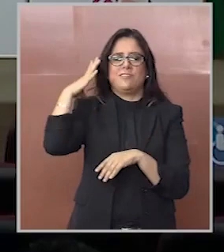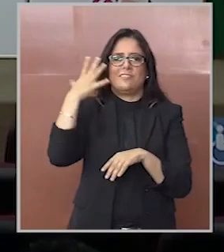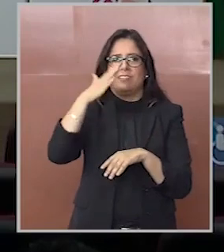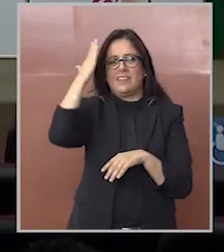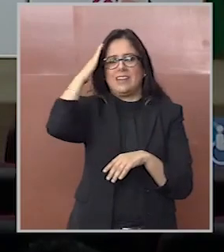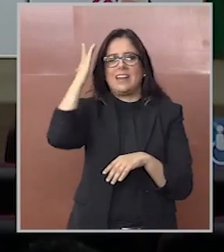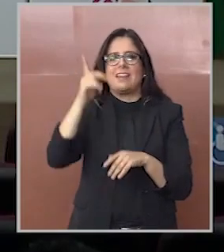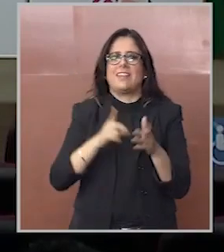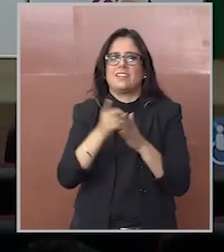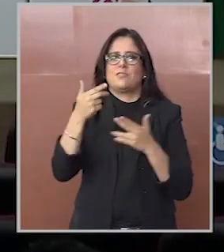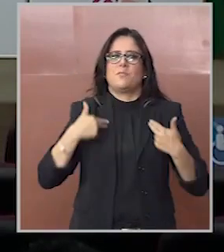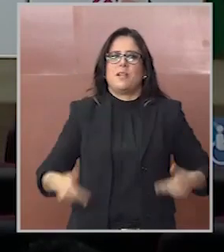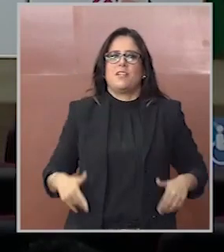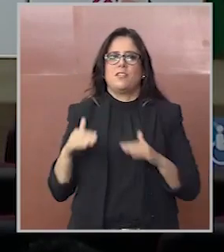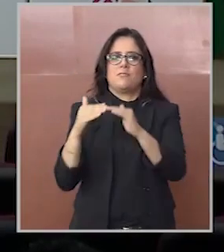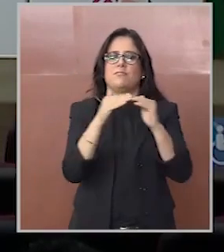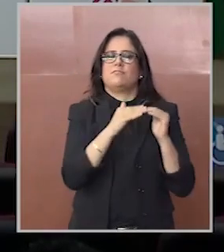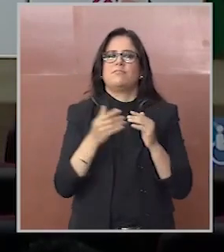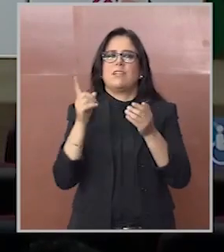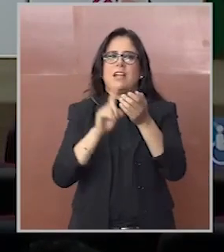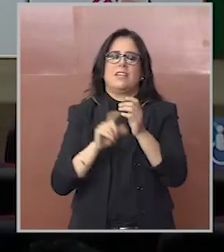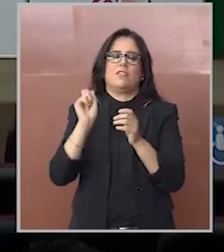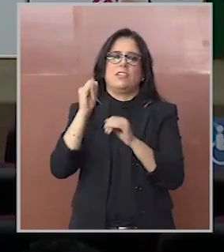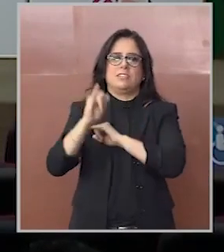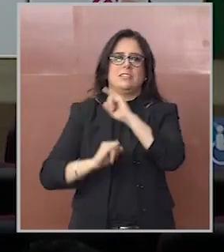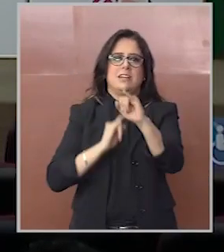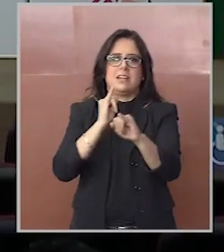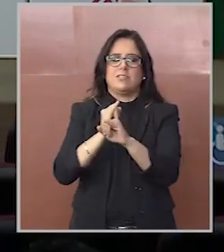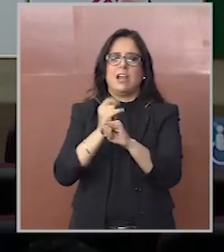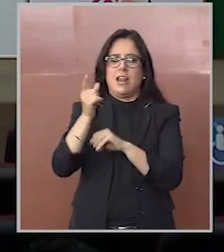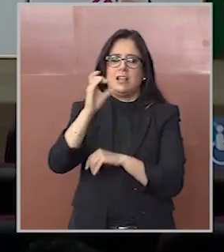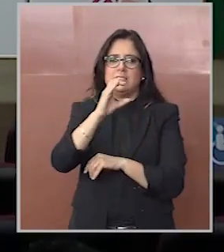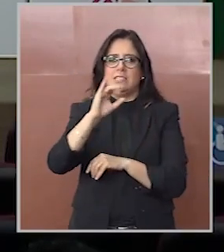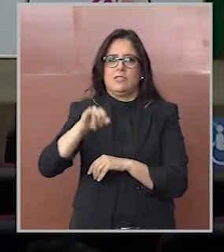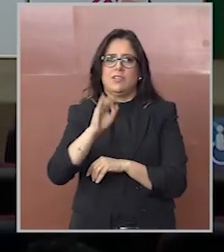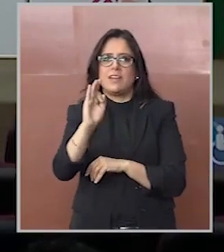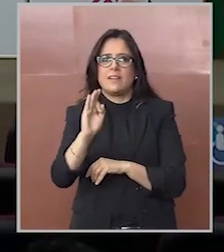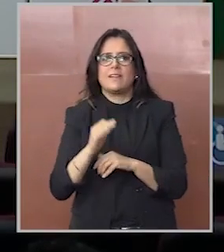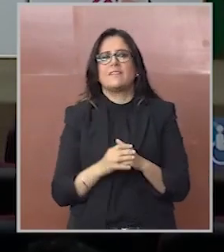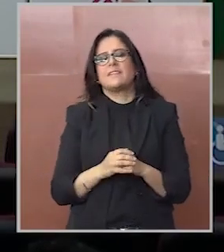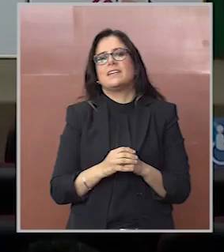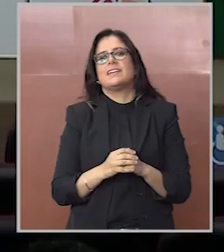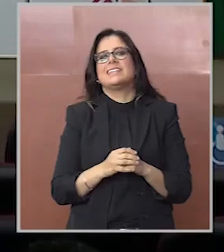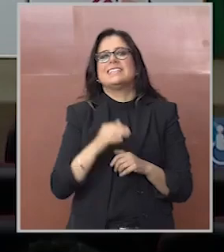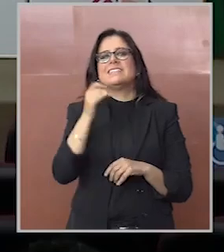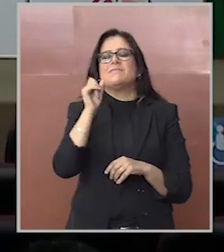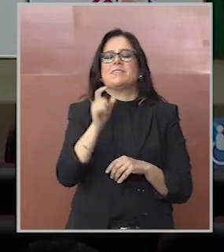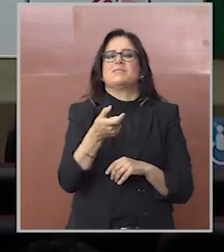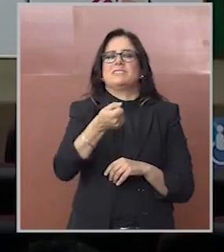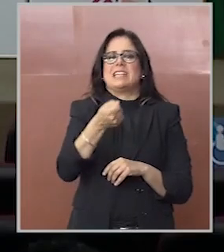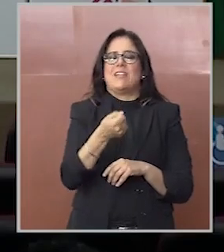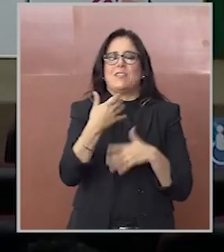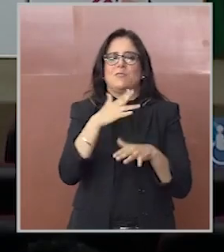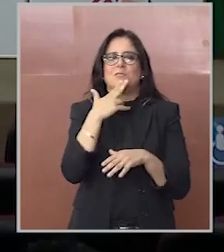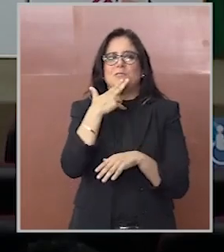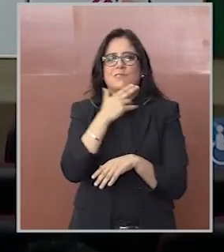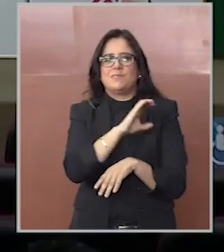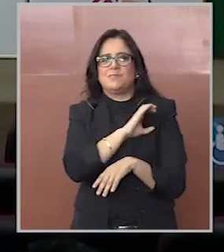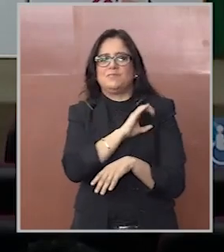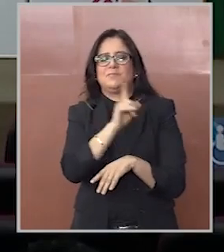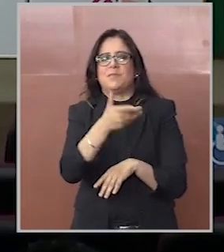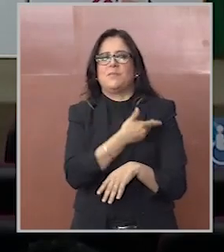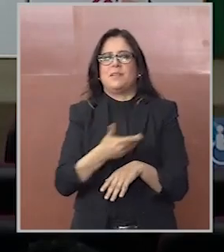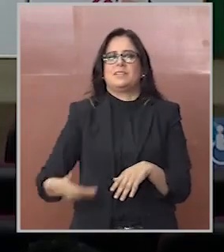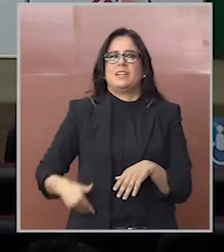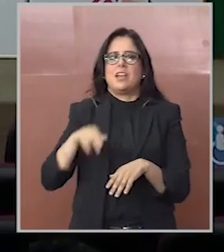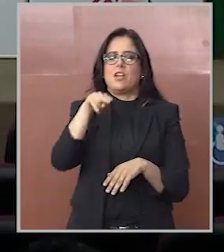de la dirección general de Derechos Humanos igualdad de género y asuntos internacionales del consejo y también eh Un saludo muy afectuoso por